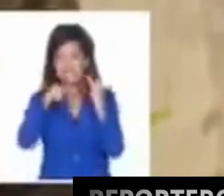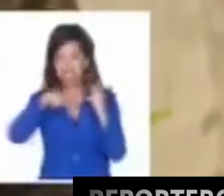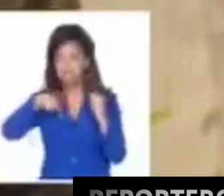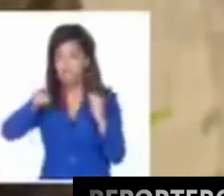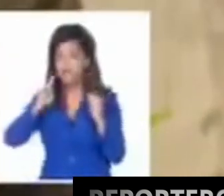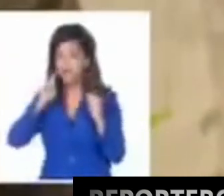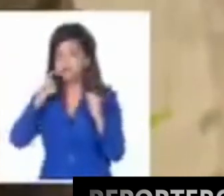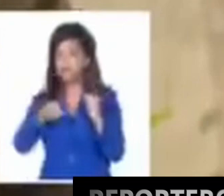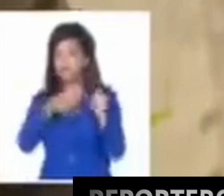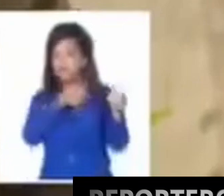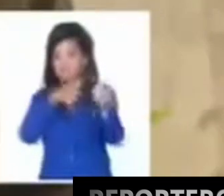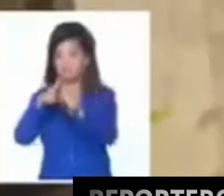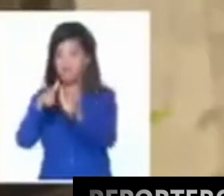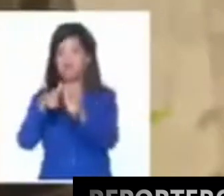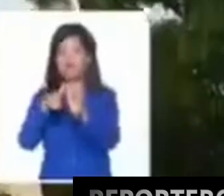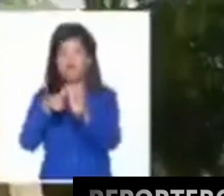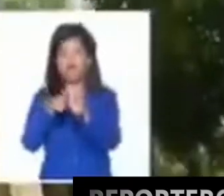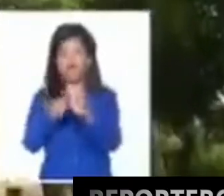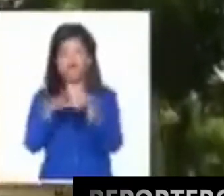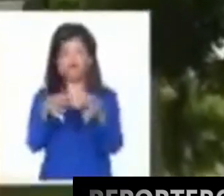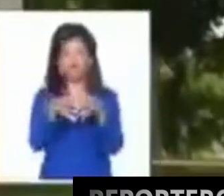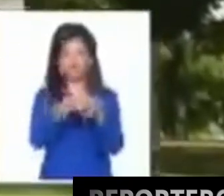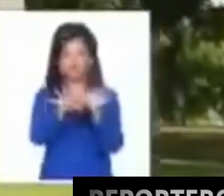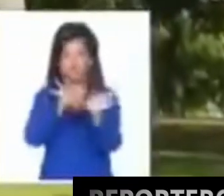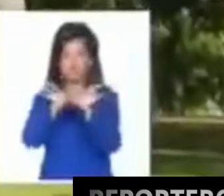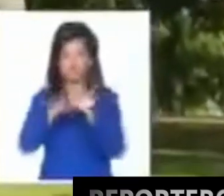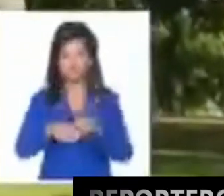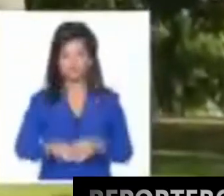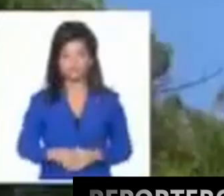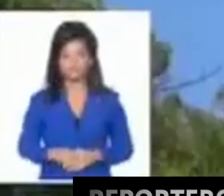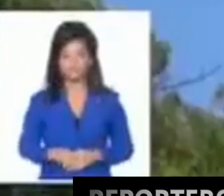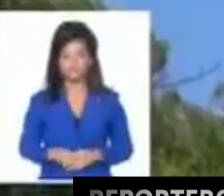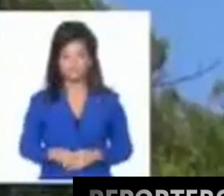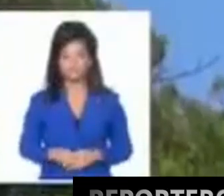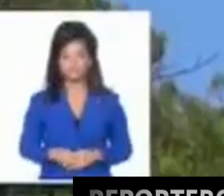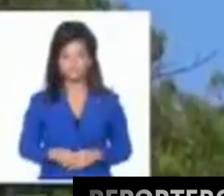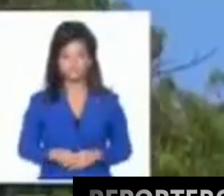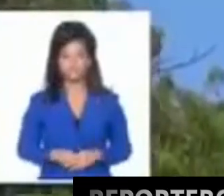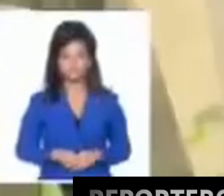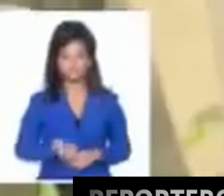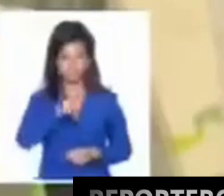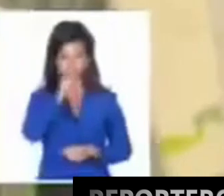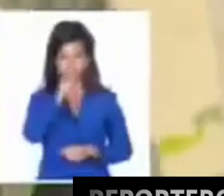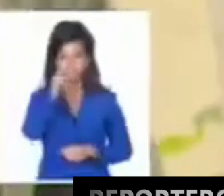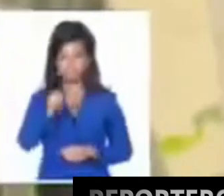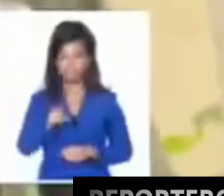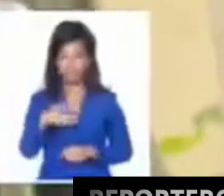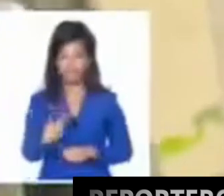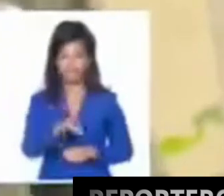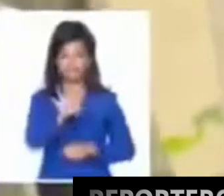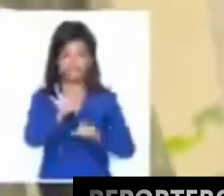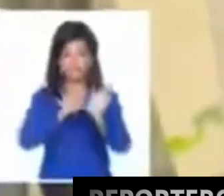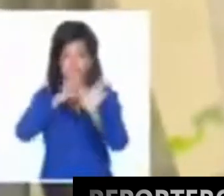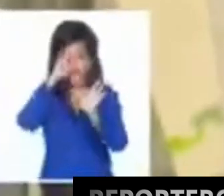incorporarse a este conflicto bélico. Estas personas se presentaban, una vez que eran ya reclutadas y daban el sí,